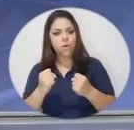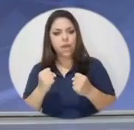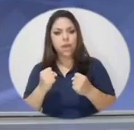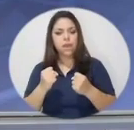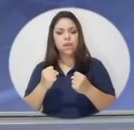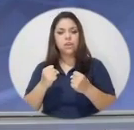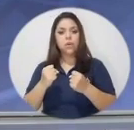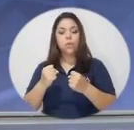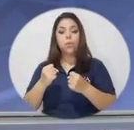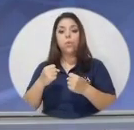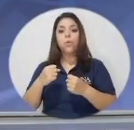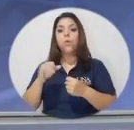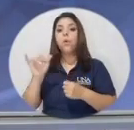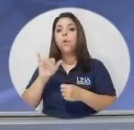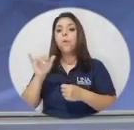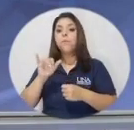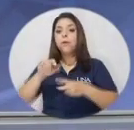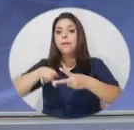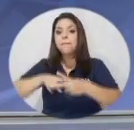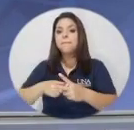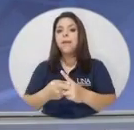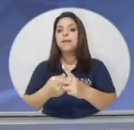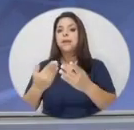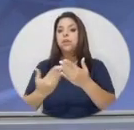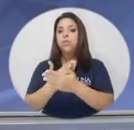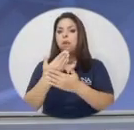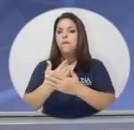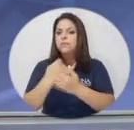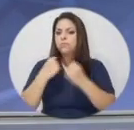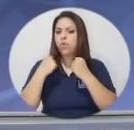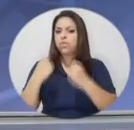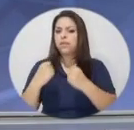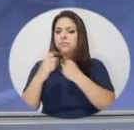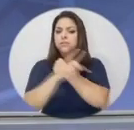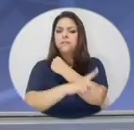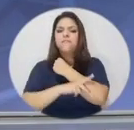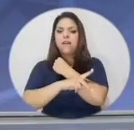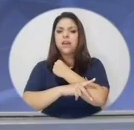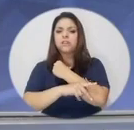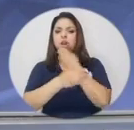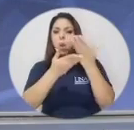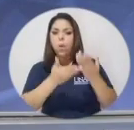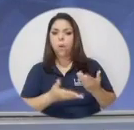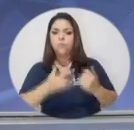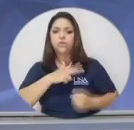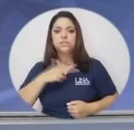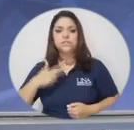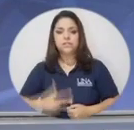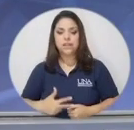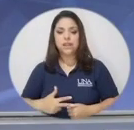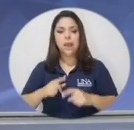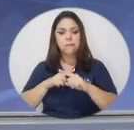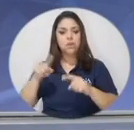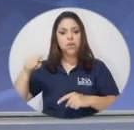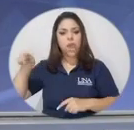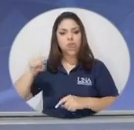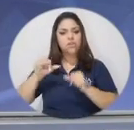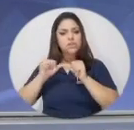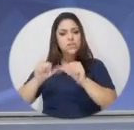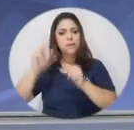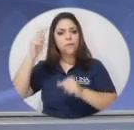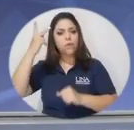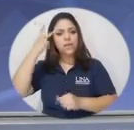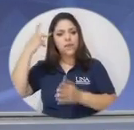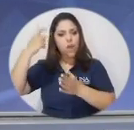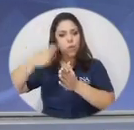al surgir otras potencias como China. Sin embargo, a lo interno pues se sigue prevaleciendo como esa política dura,